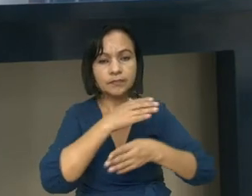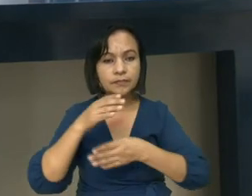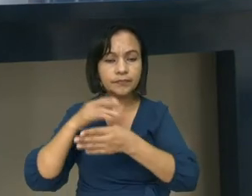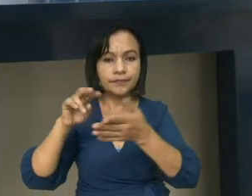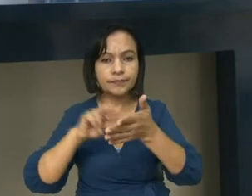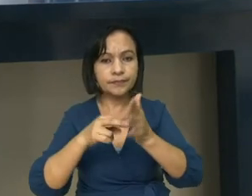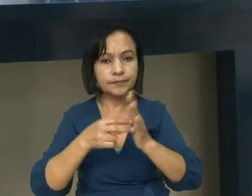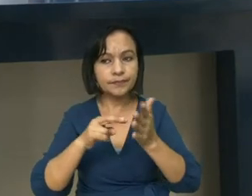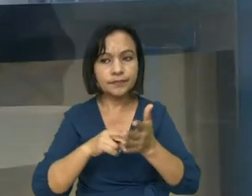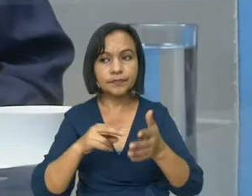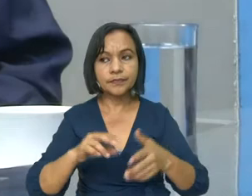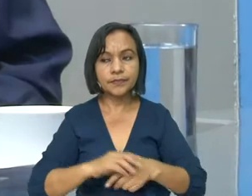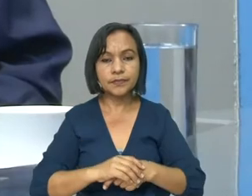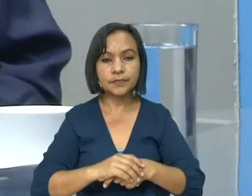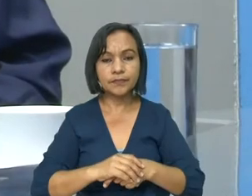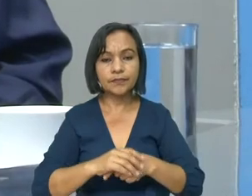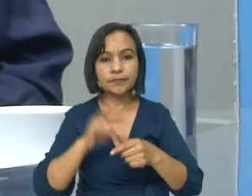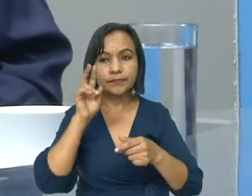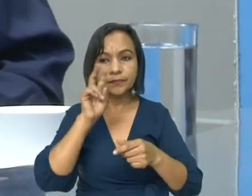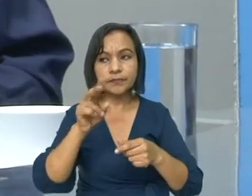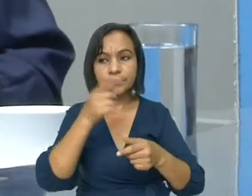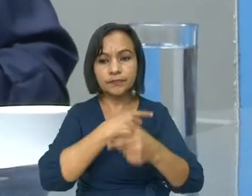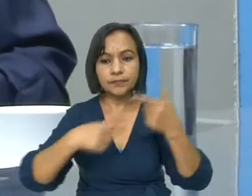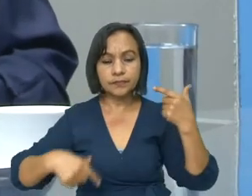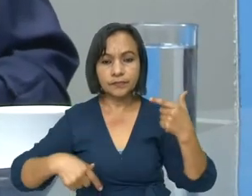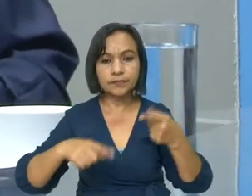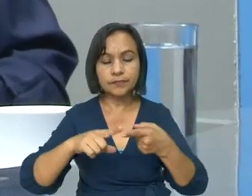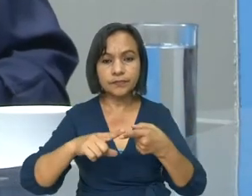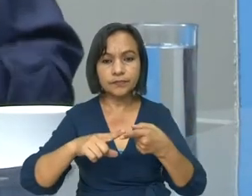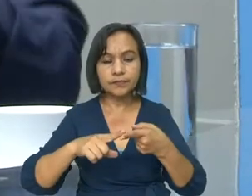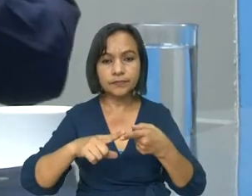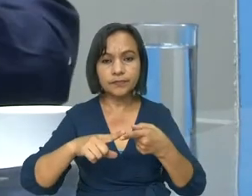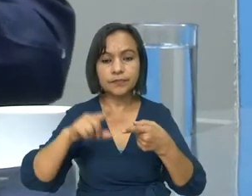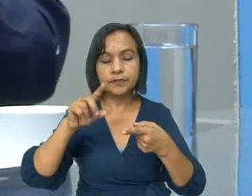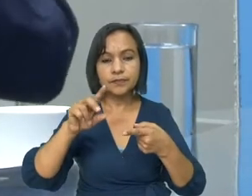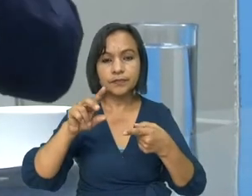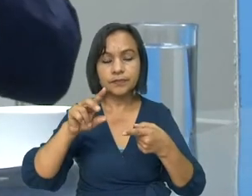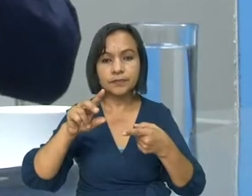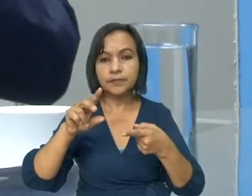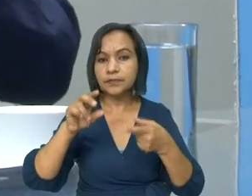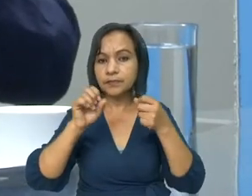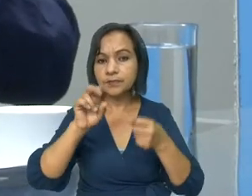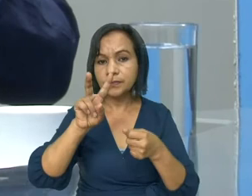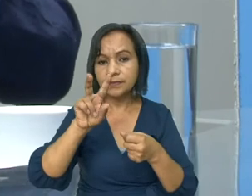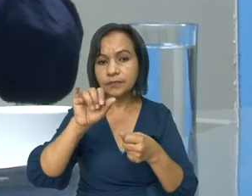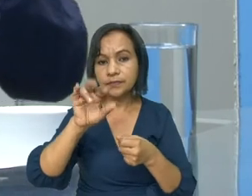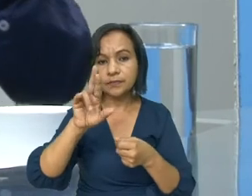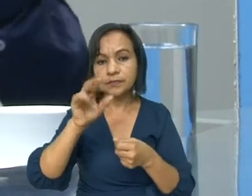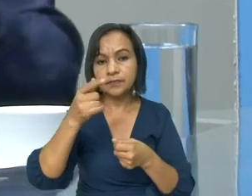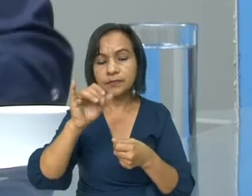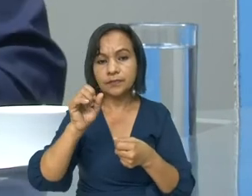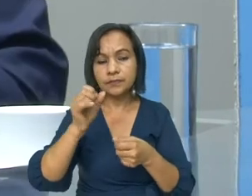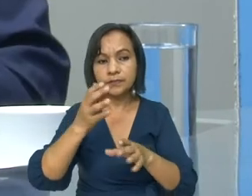Sí. La visión que ha tenido el presidente ejecutivo Virgilio pues, es de que, no, por ejemplo, San Juan